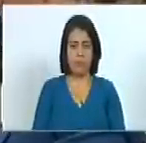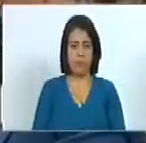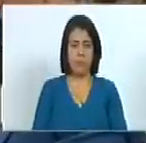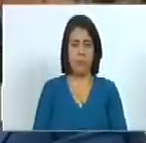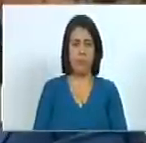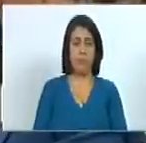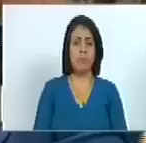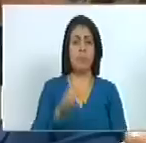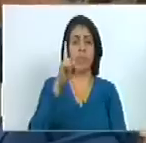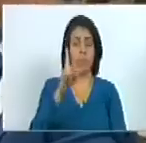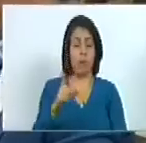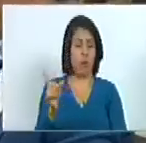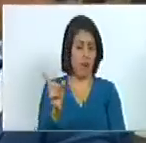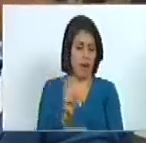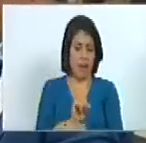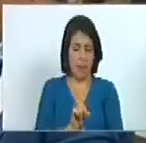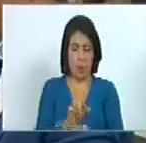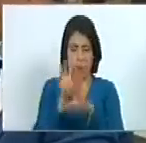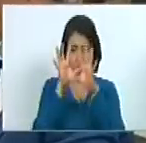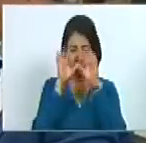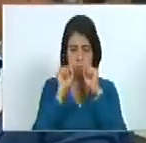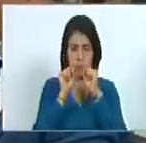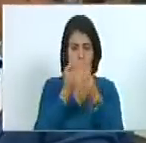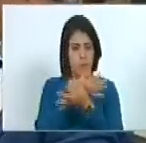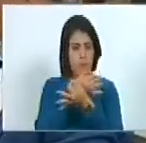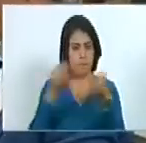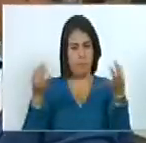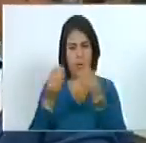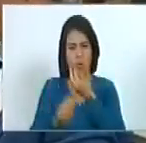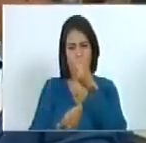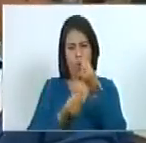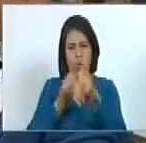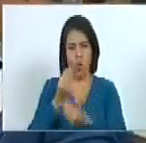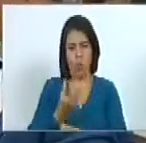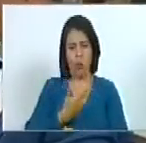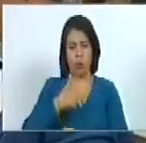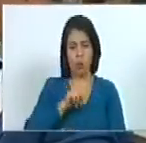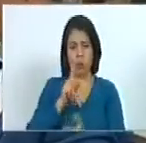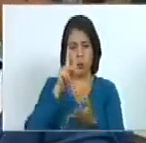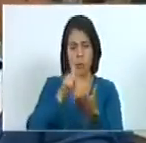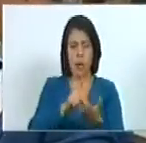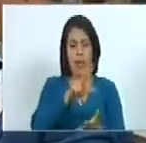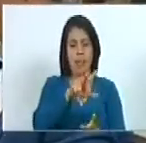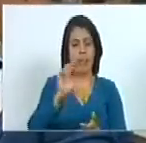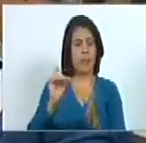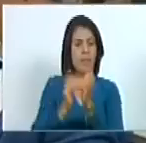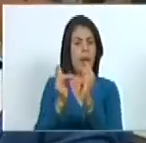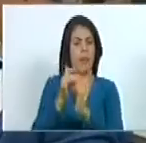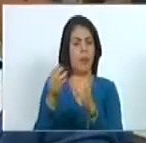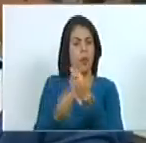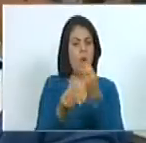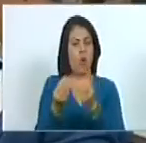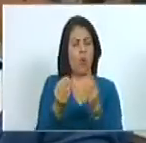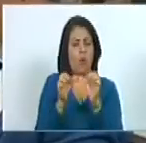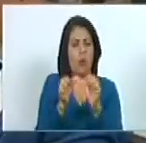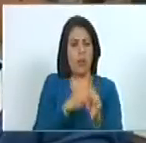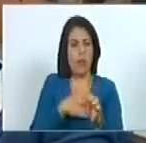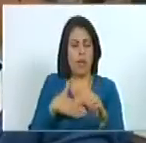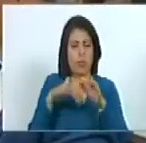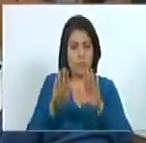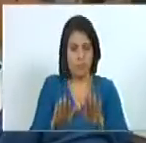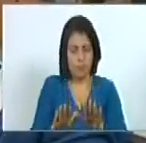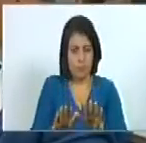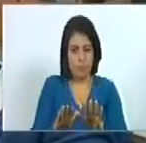Debemos viajar en el tiempo para comprender correctamente cómo llegamos a ese 30 de abril. Y me quiero